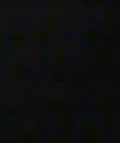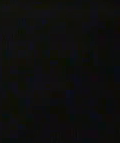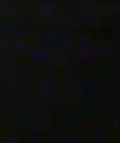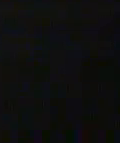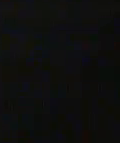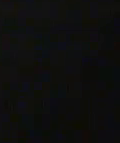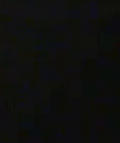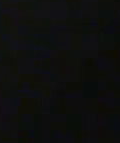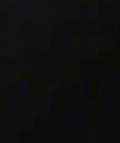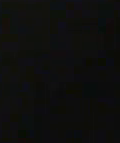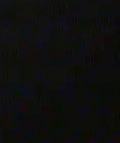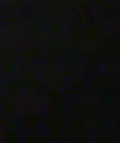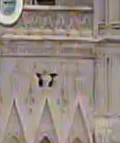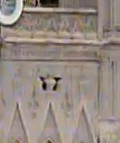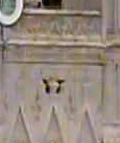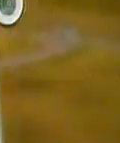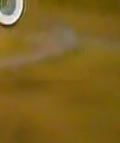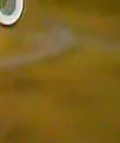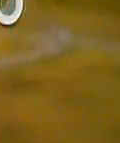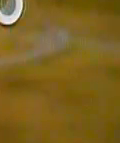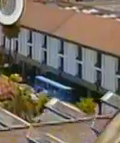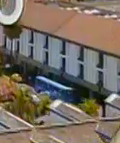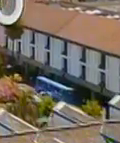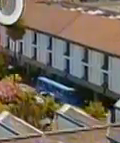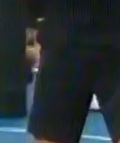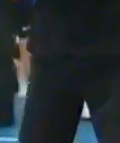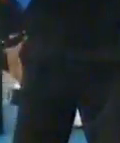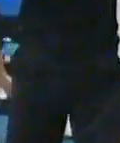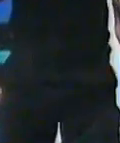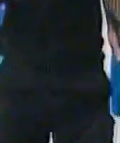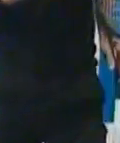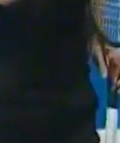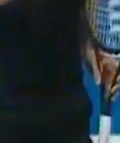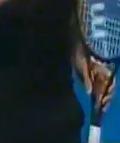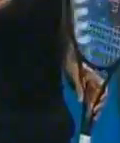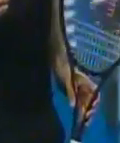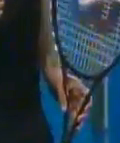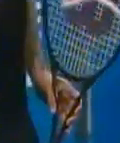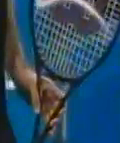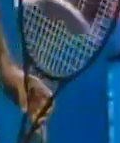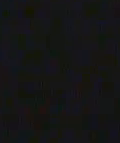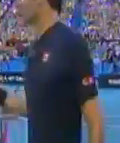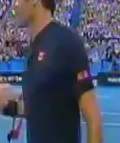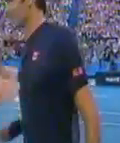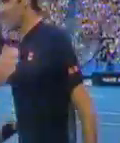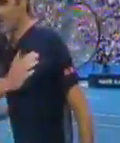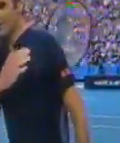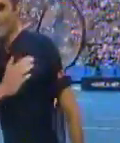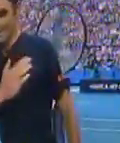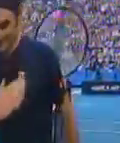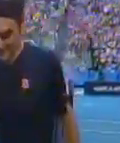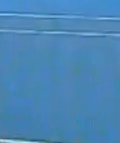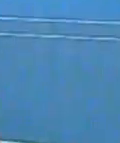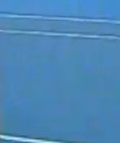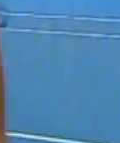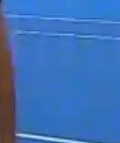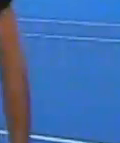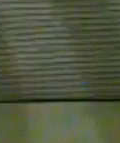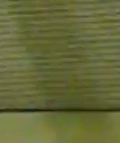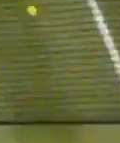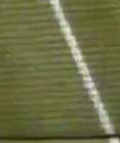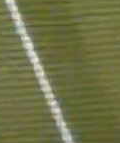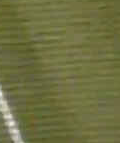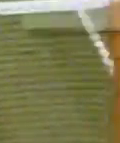Torneo Quito Mitad del Mundo presenta al mejor de todos los tiempos, Roger Federer versus el número 6 del mundo,